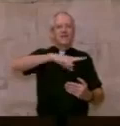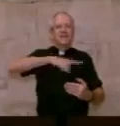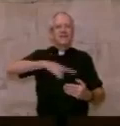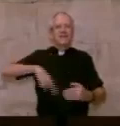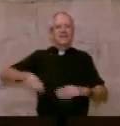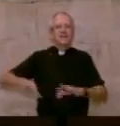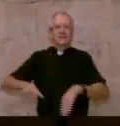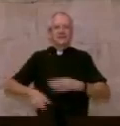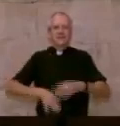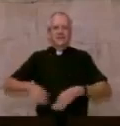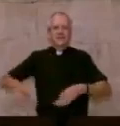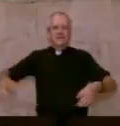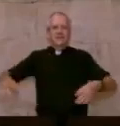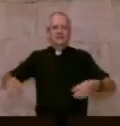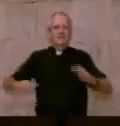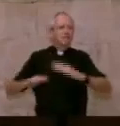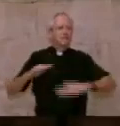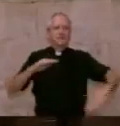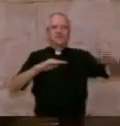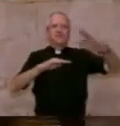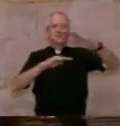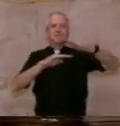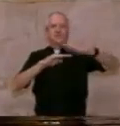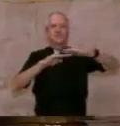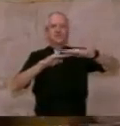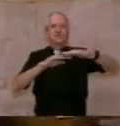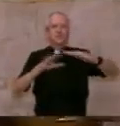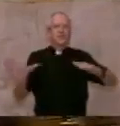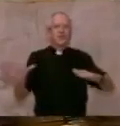nuestra cinta sobre todo.